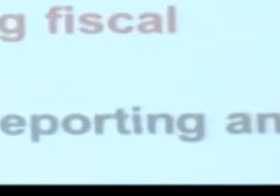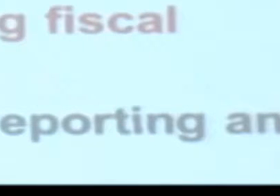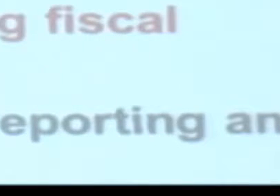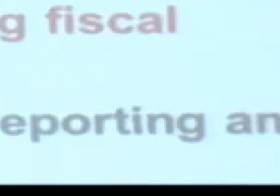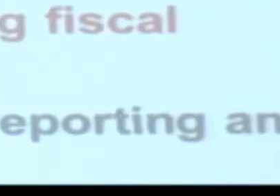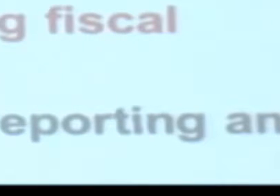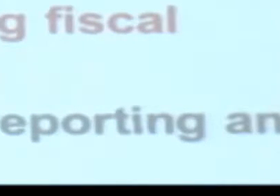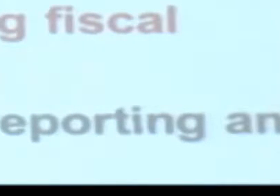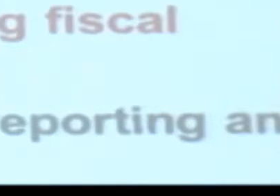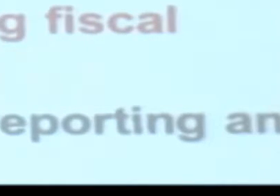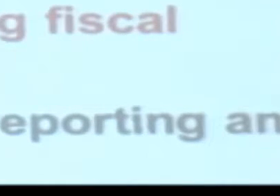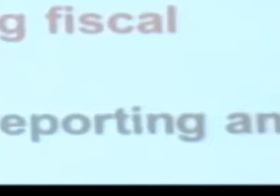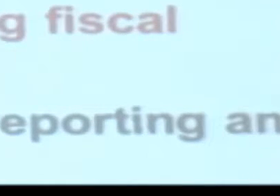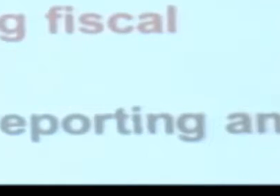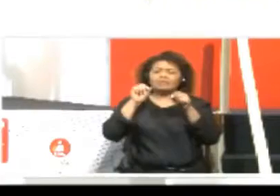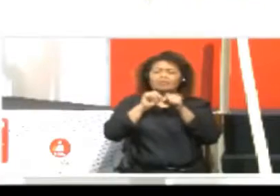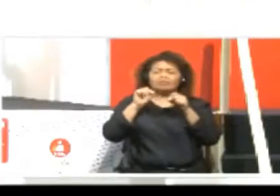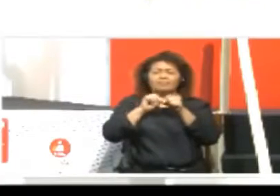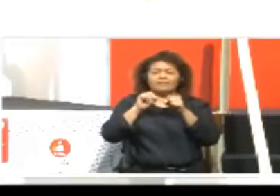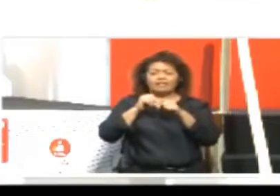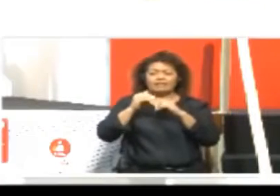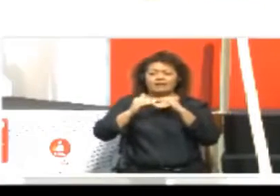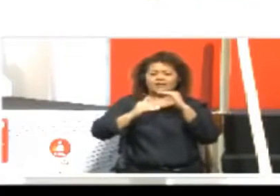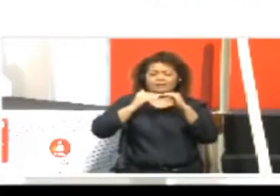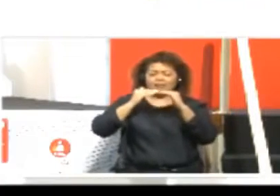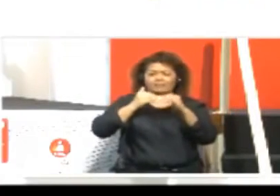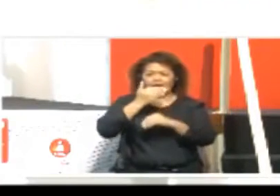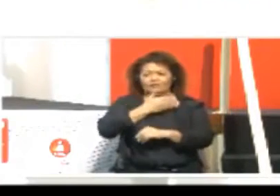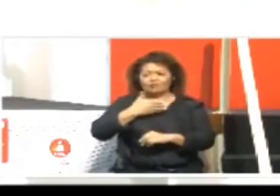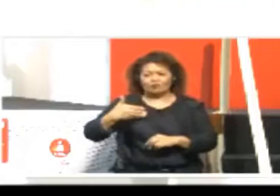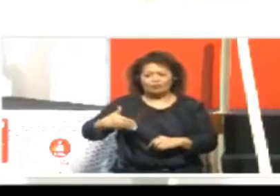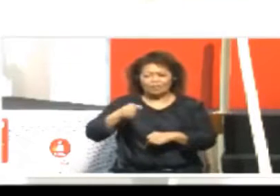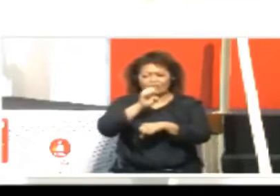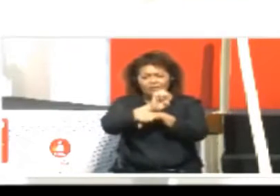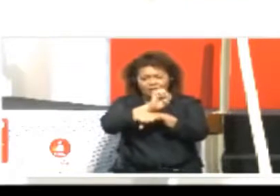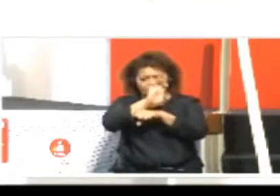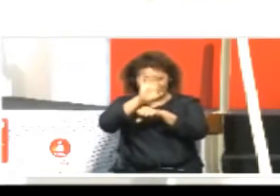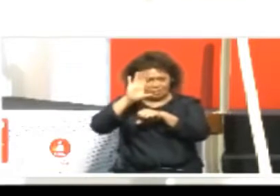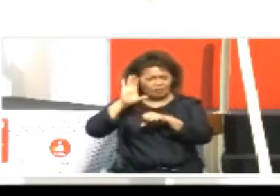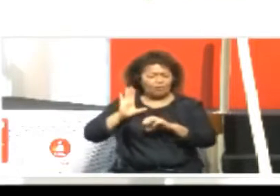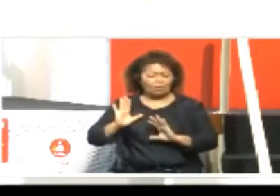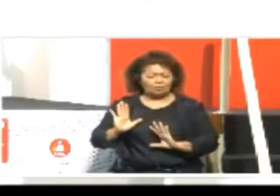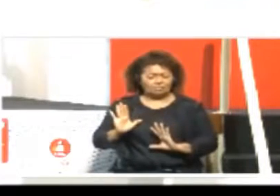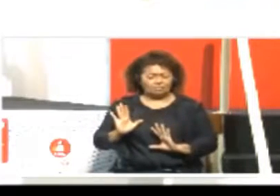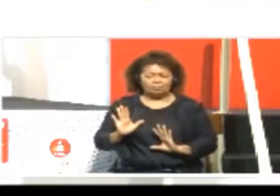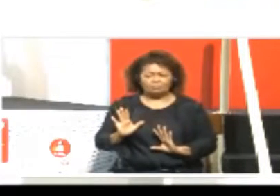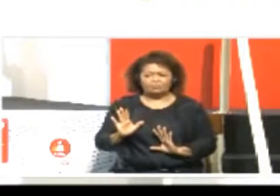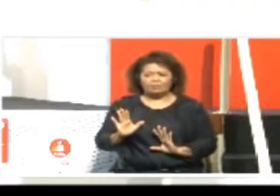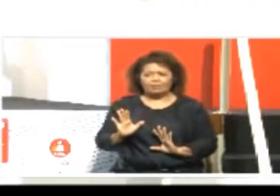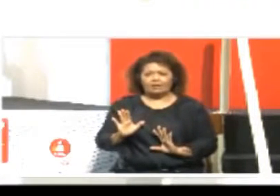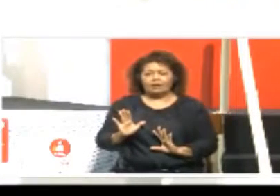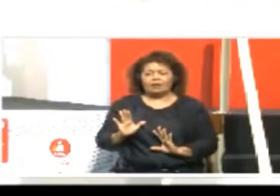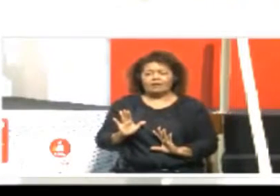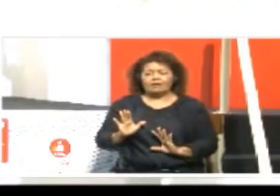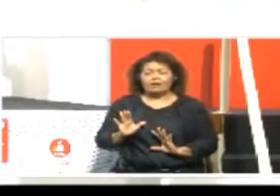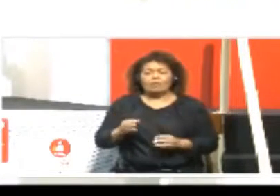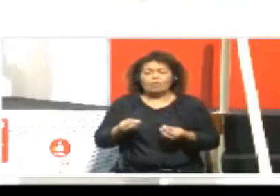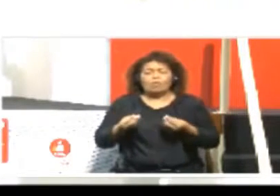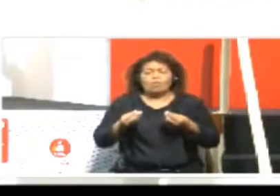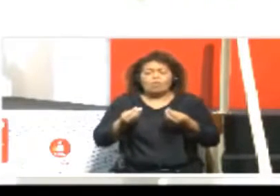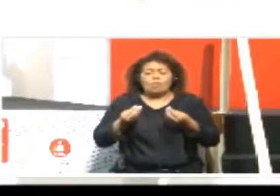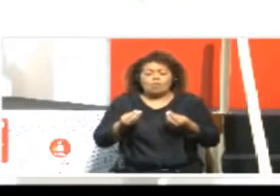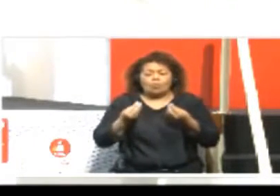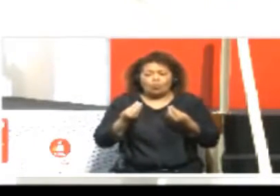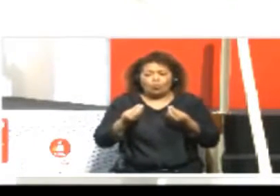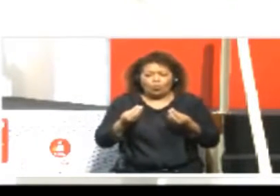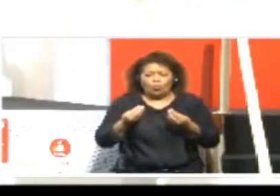gobiernos estatales. Entonces, vamos a ver qué tan proactivos los municipios en Latinoamérica han sido en buscar